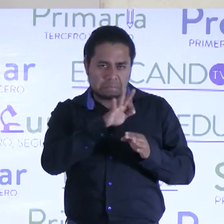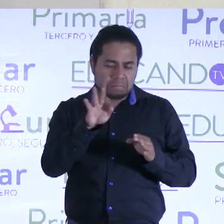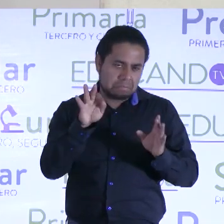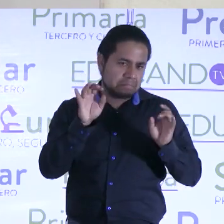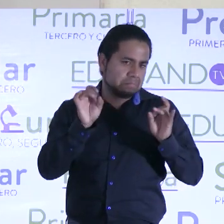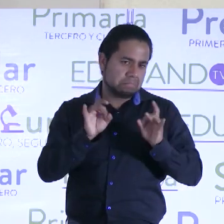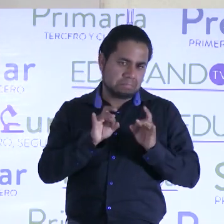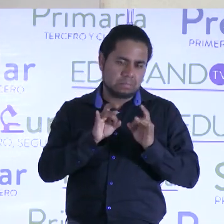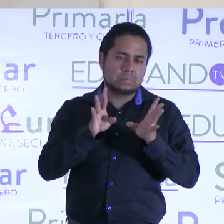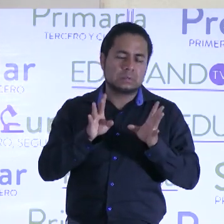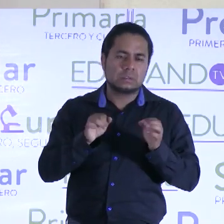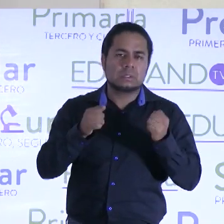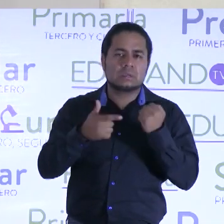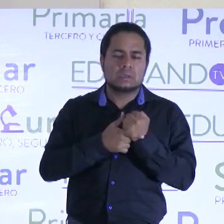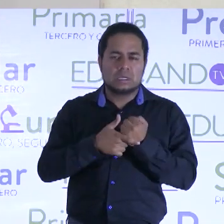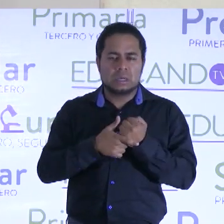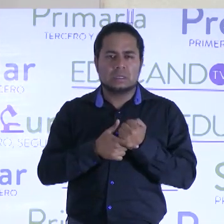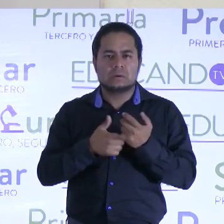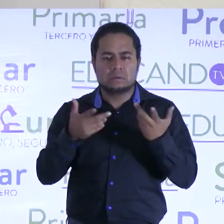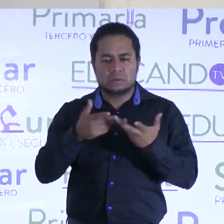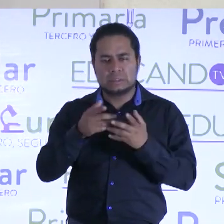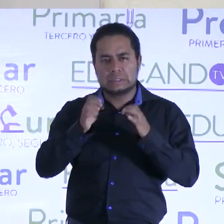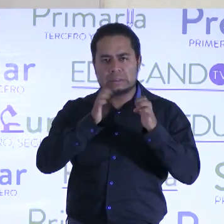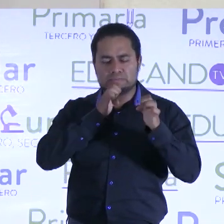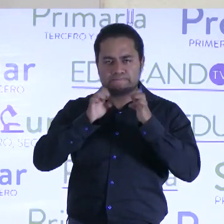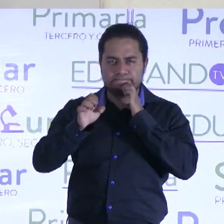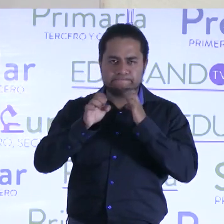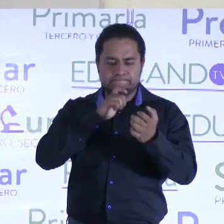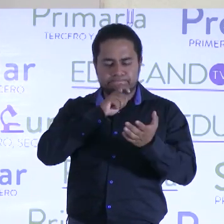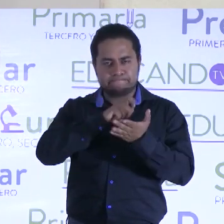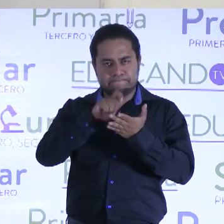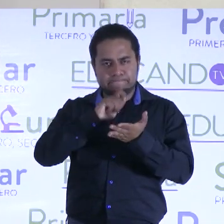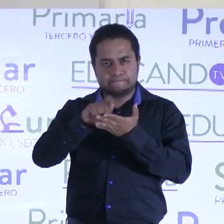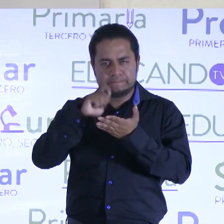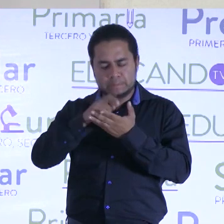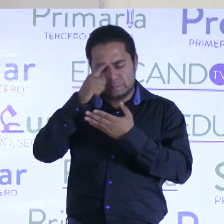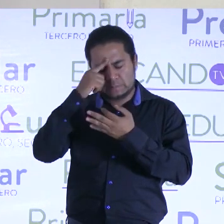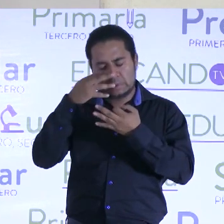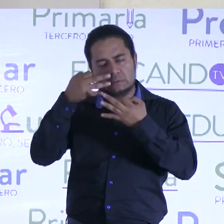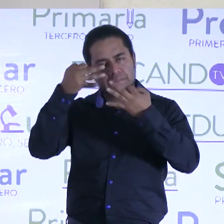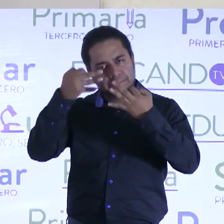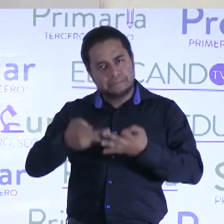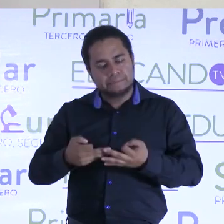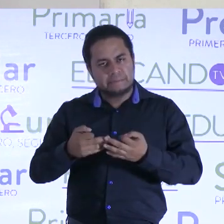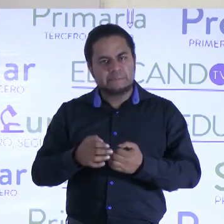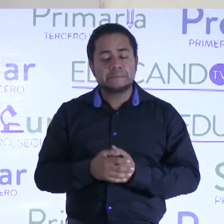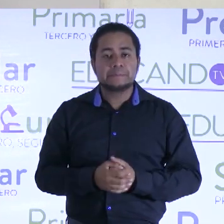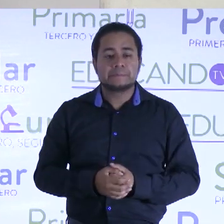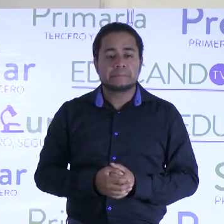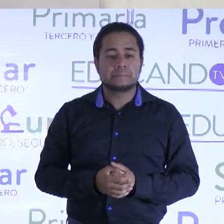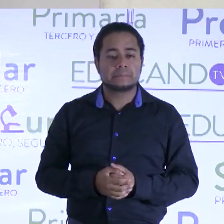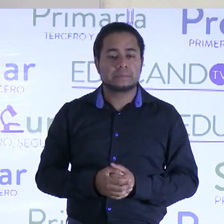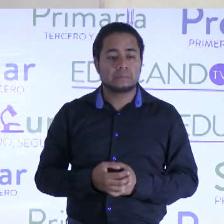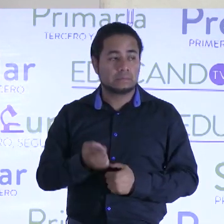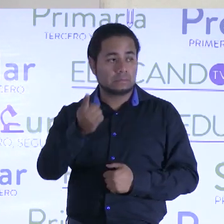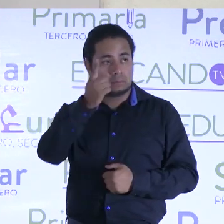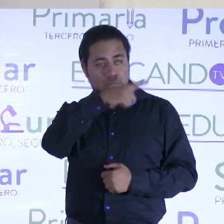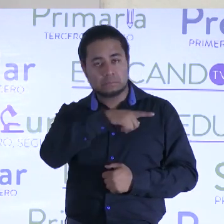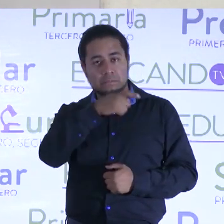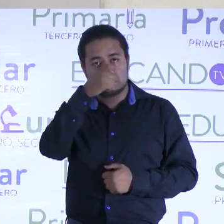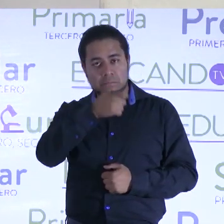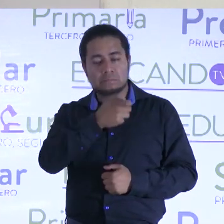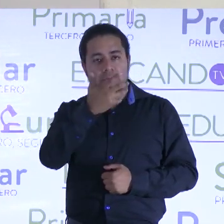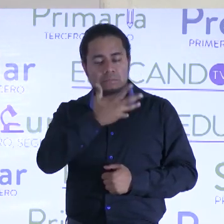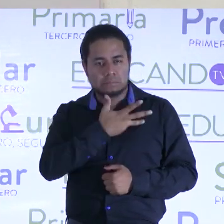esta nos va a permitir transformar o hacer nuestra entrevista de forma